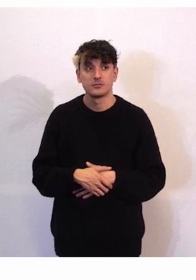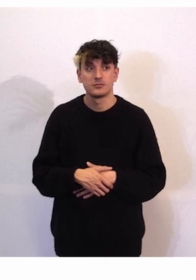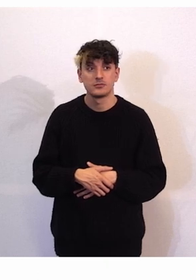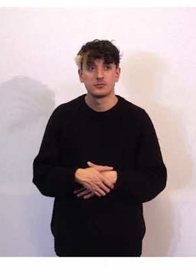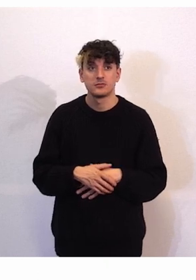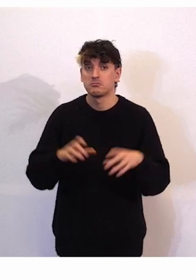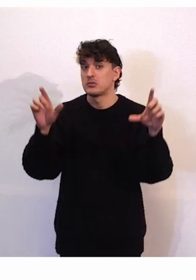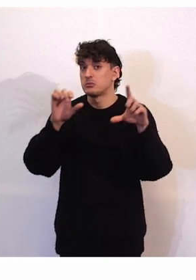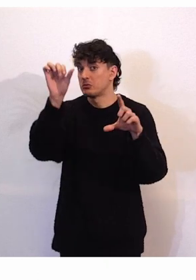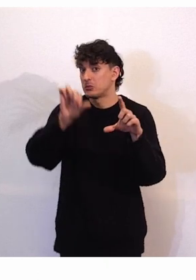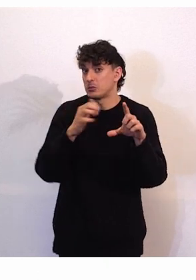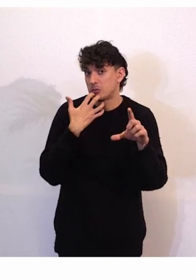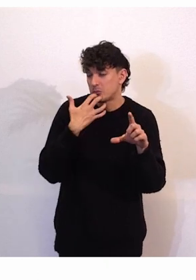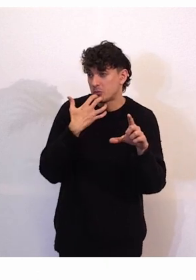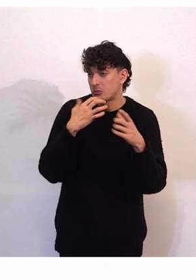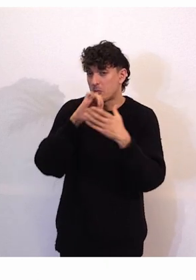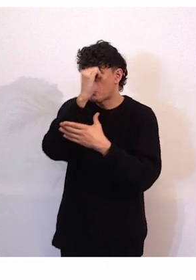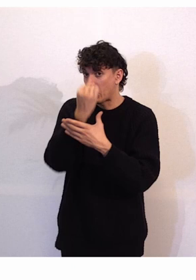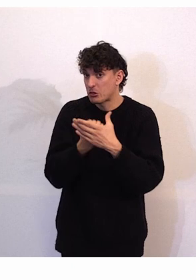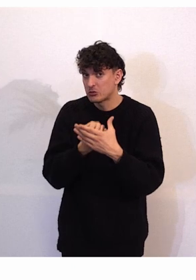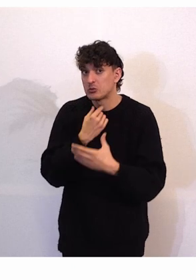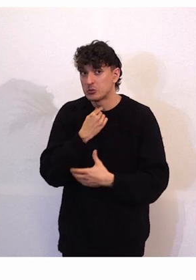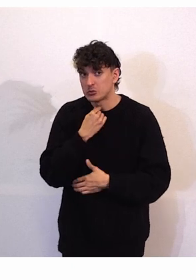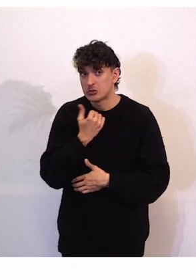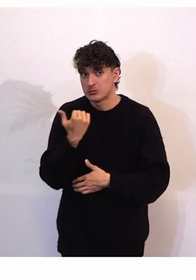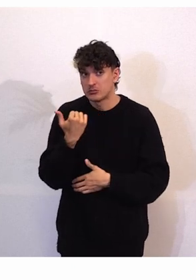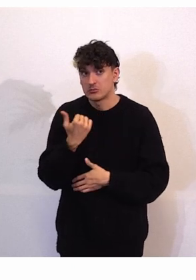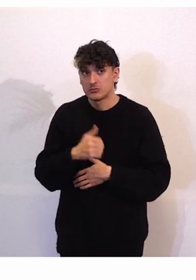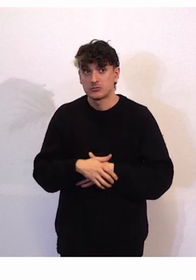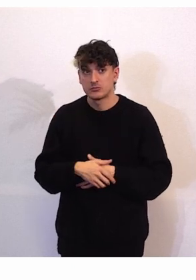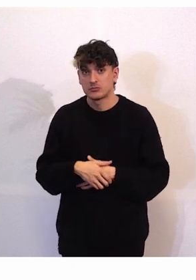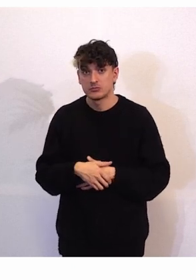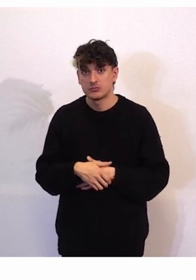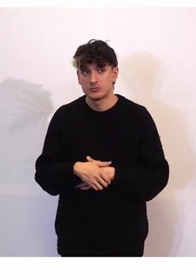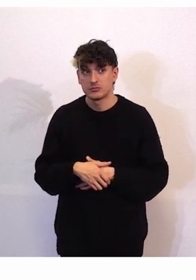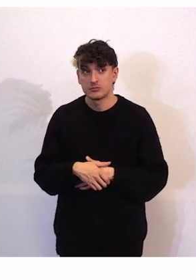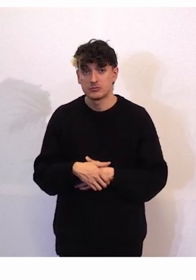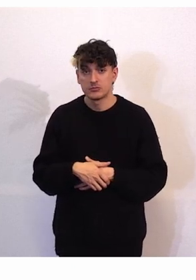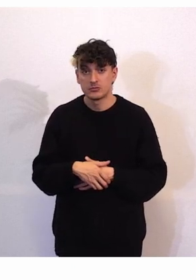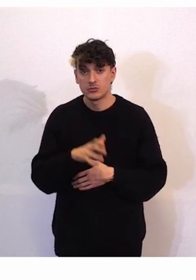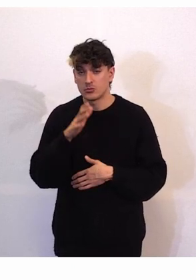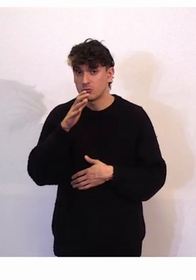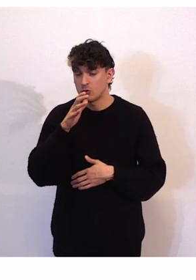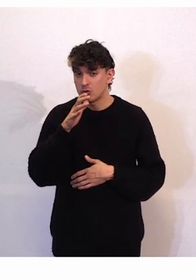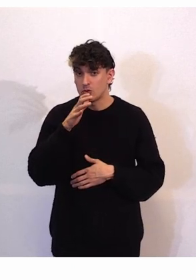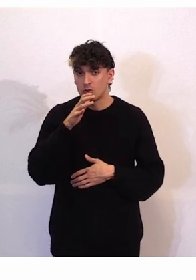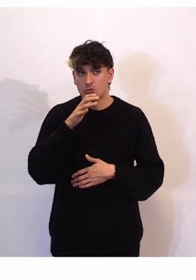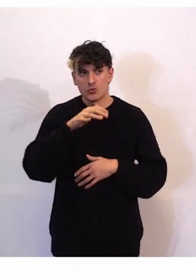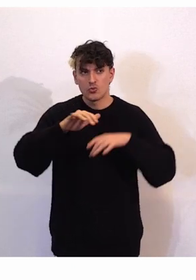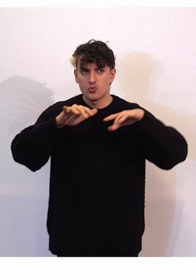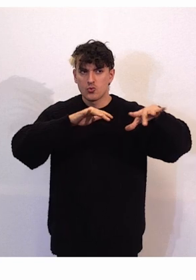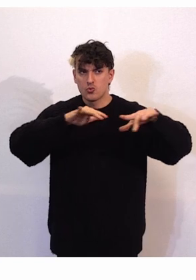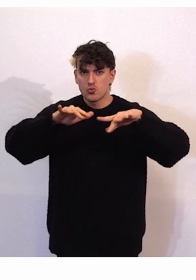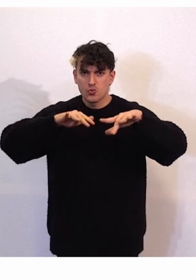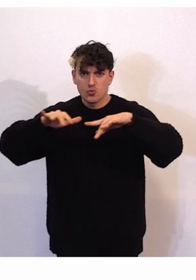el baloncesto le gusta. El baloncesto le gusta mucho. Porque como se mueven mucho y tal y cual, y ya no es como el fútbol,